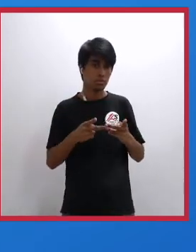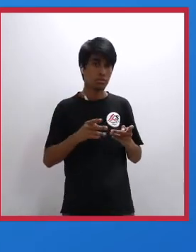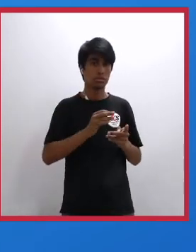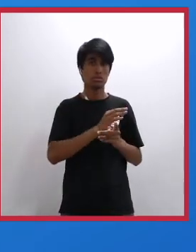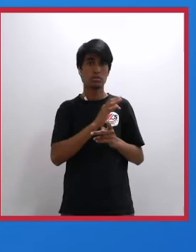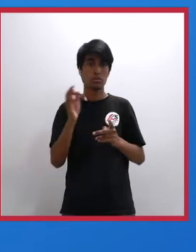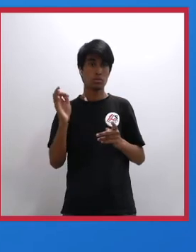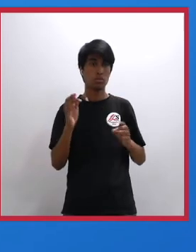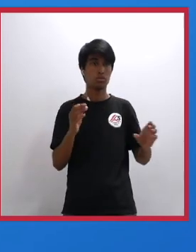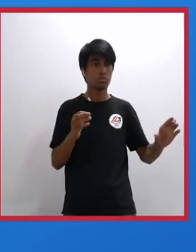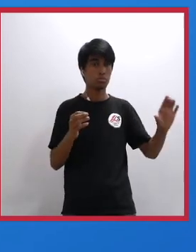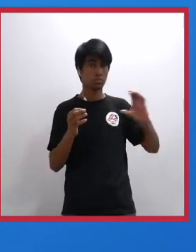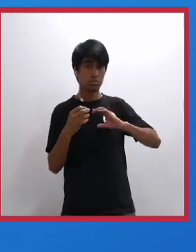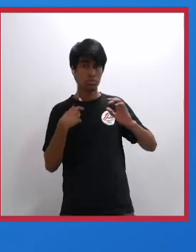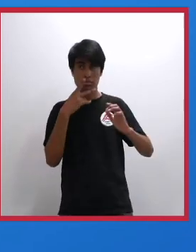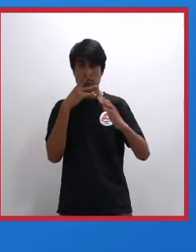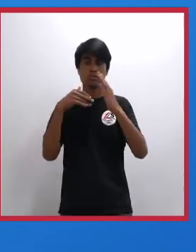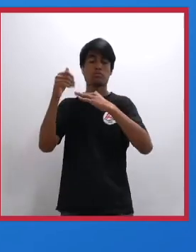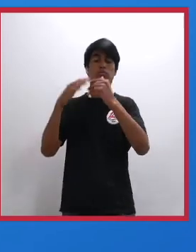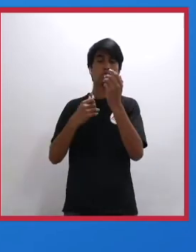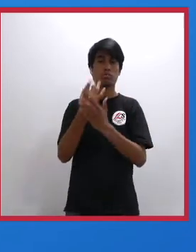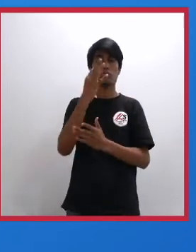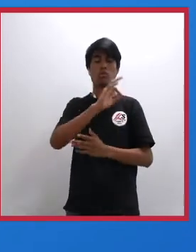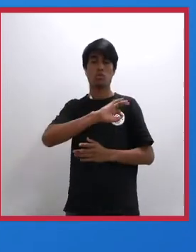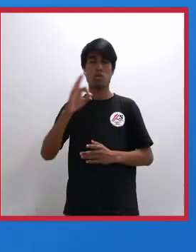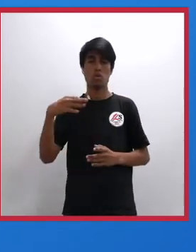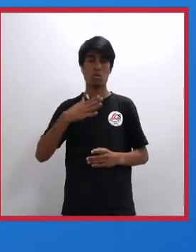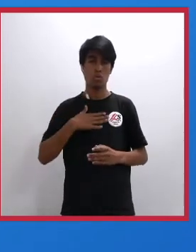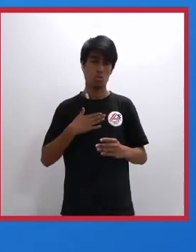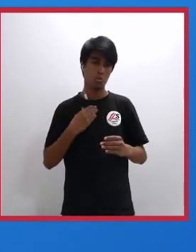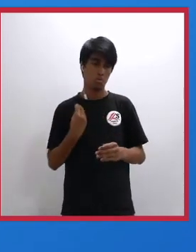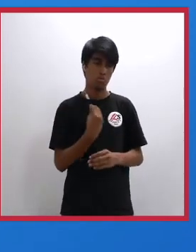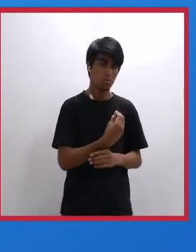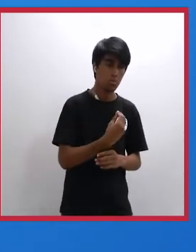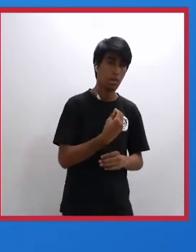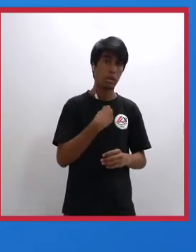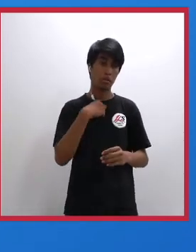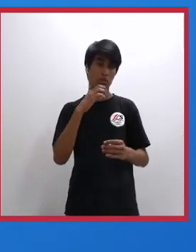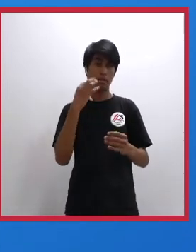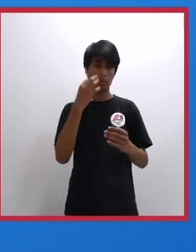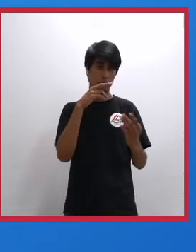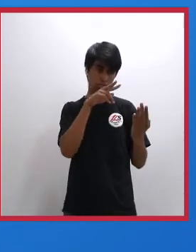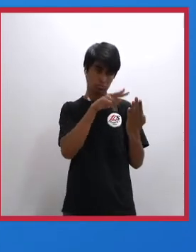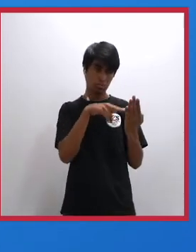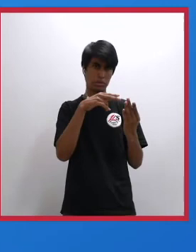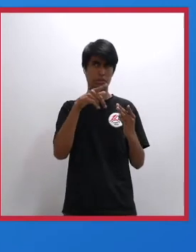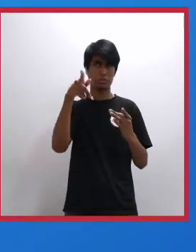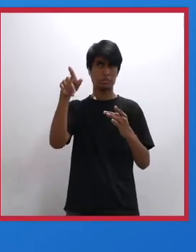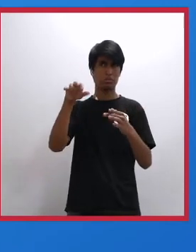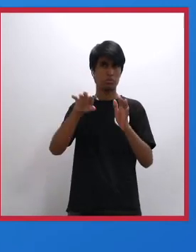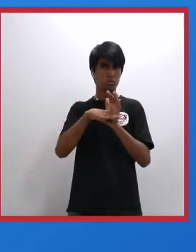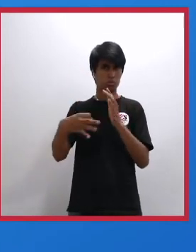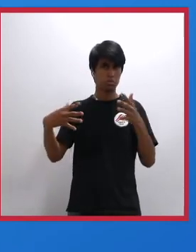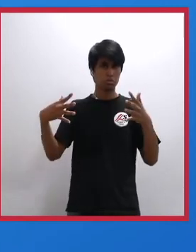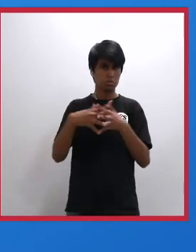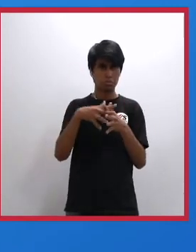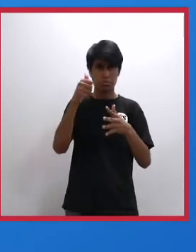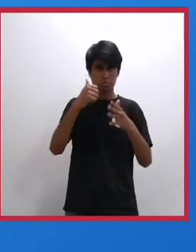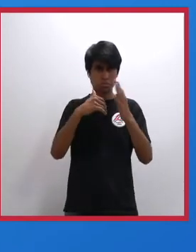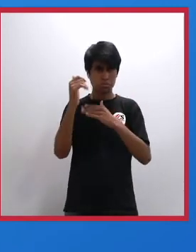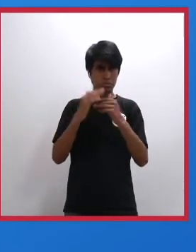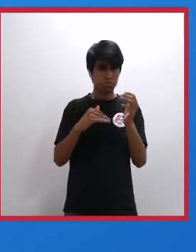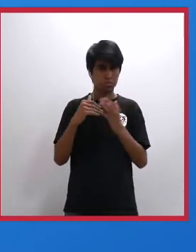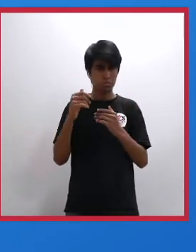financiado por la JICA, entonces que se estén cumpliendo conforme al contenido de la guía